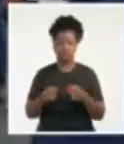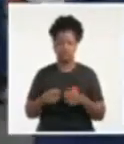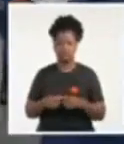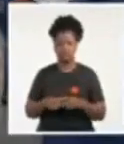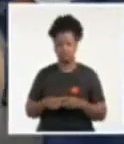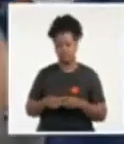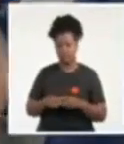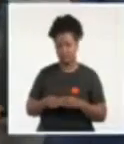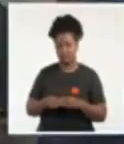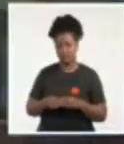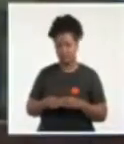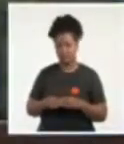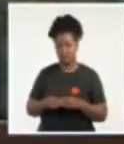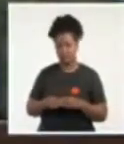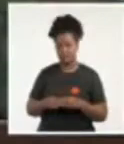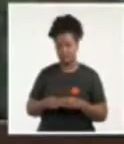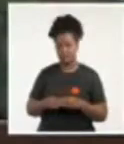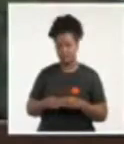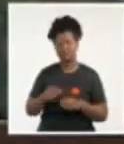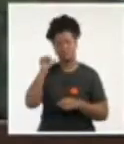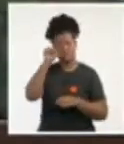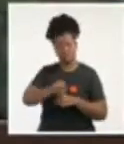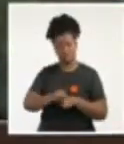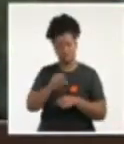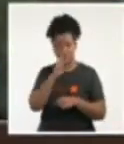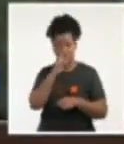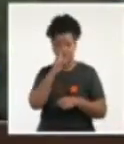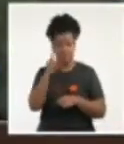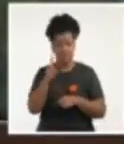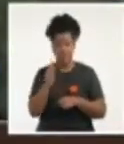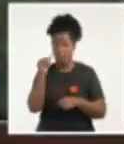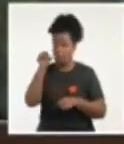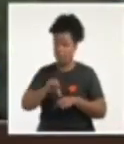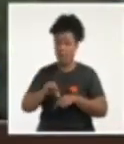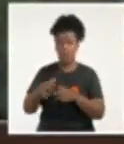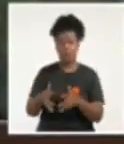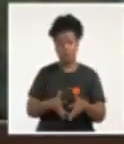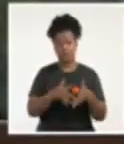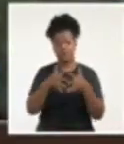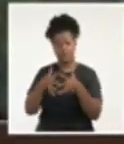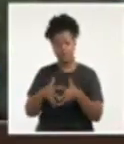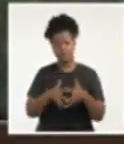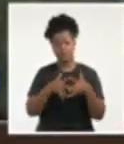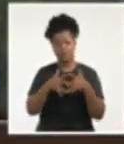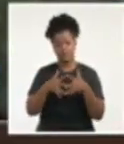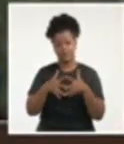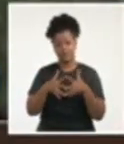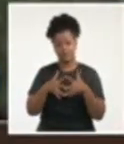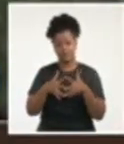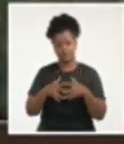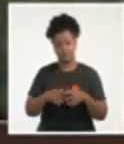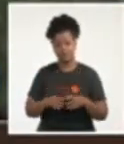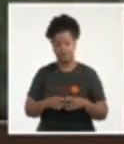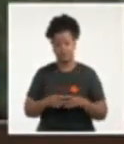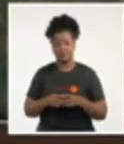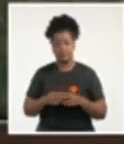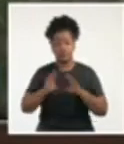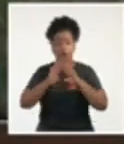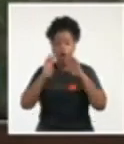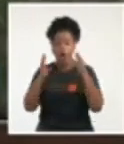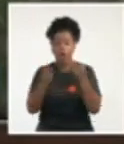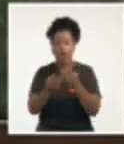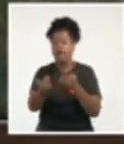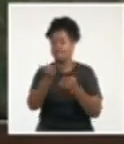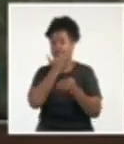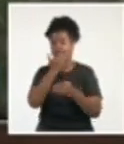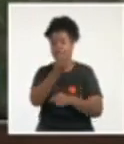No es cruel, no es brutal, no es inhumano, no es genocida todas esas acciones.